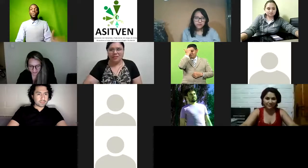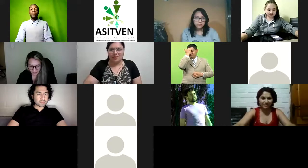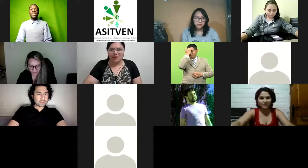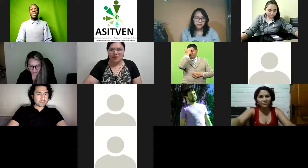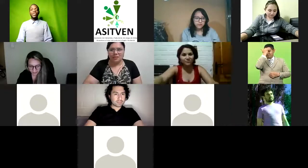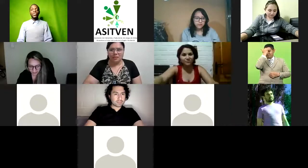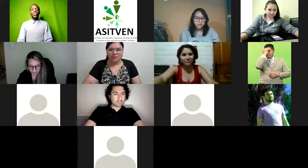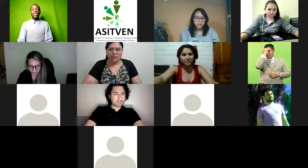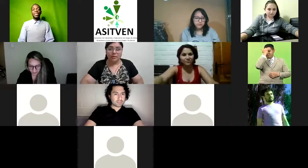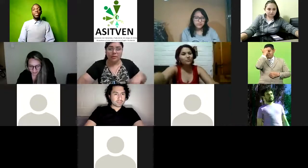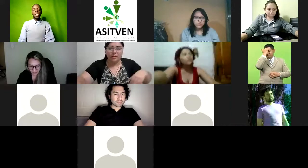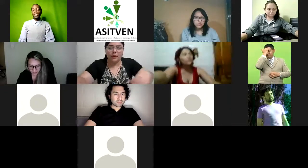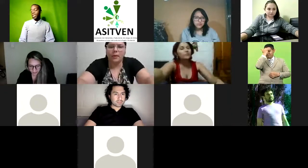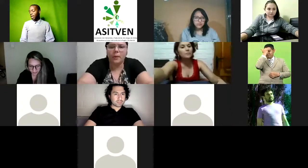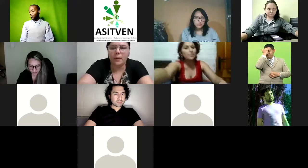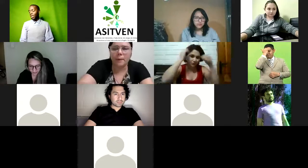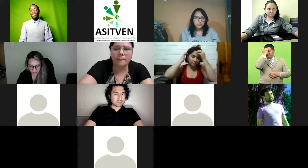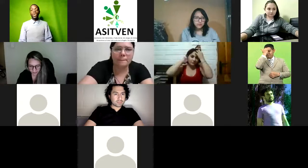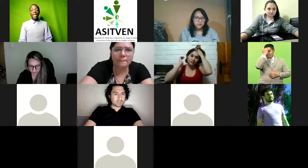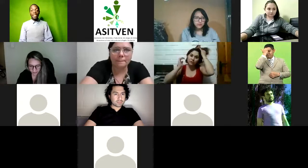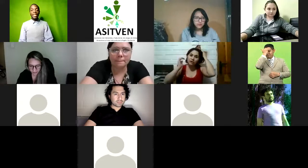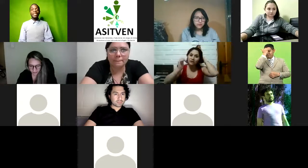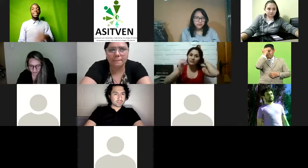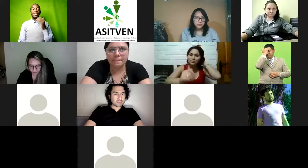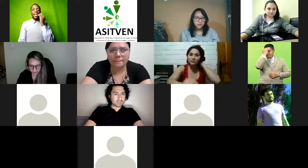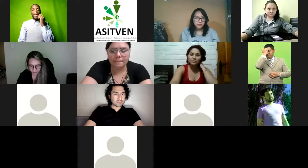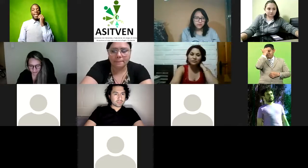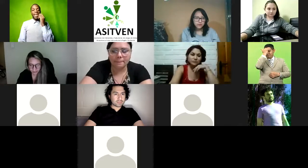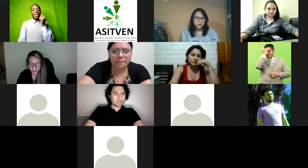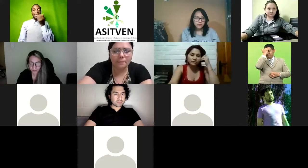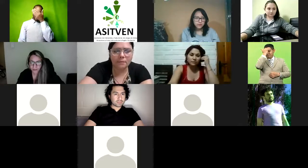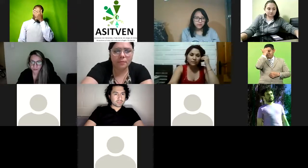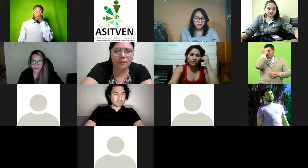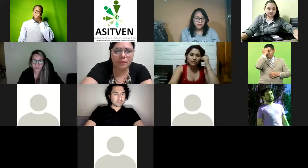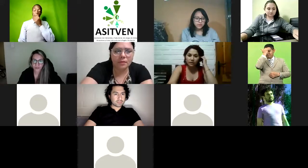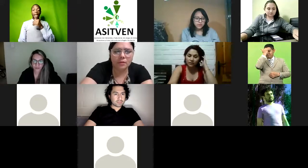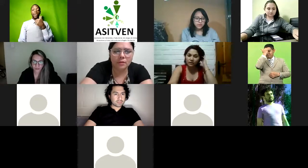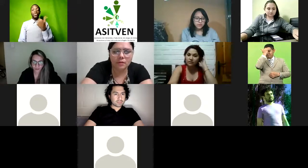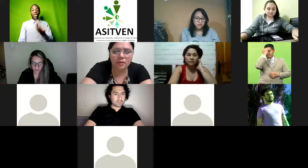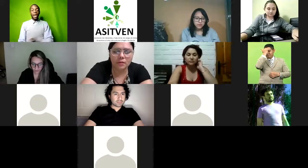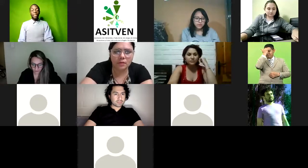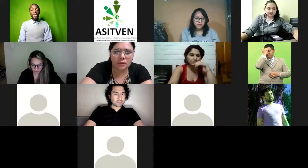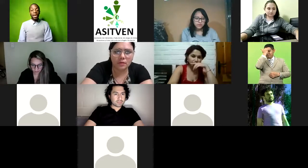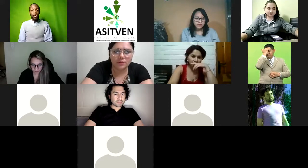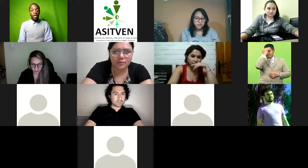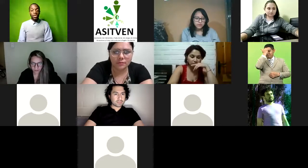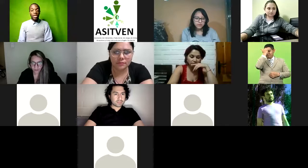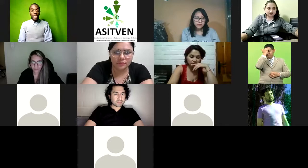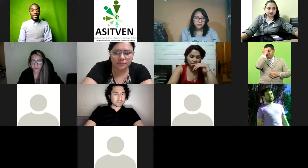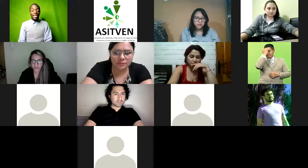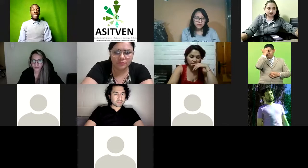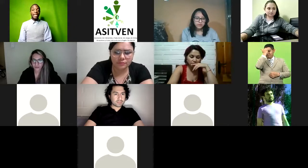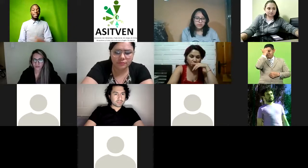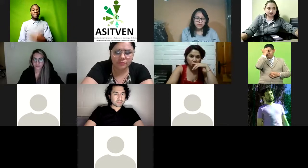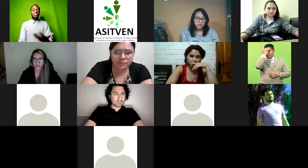nada, compartir entonces después algunas sugerencias que ustedes van a aplicarlo en